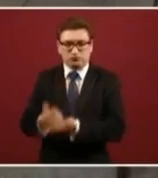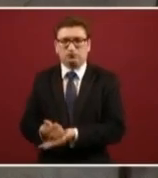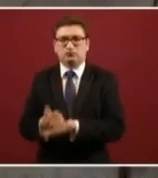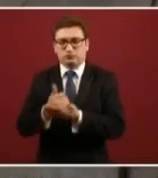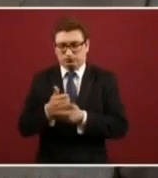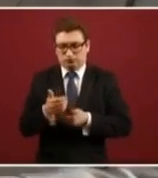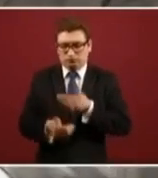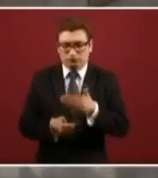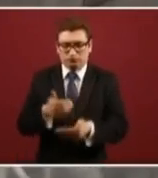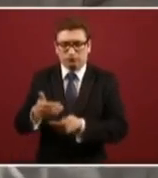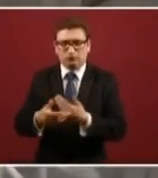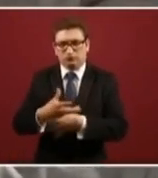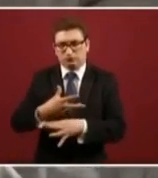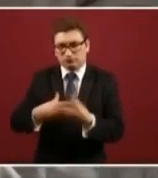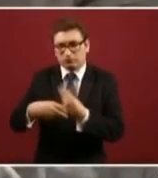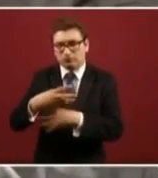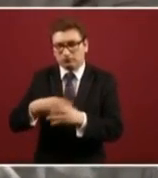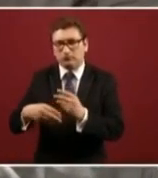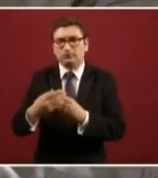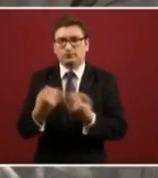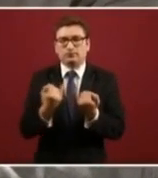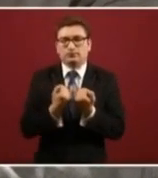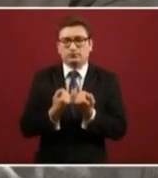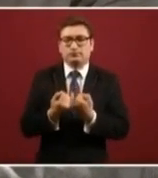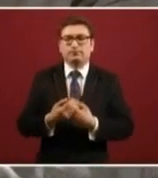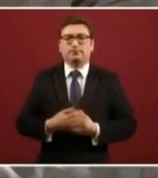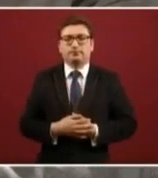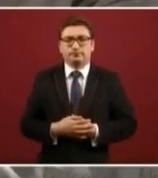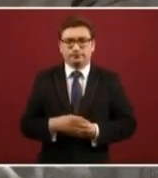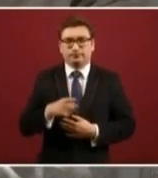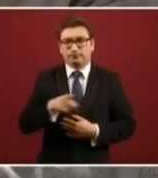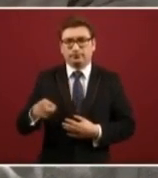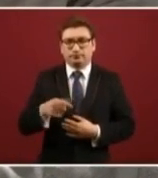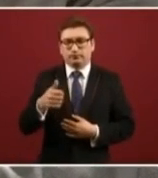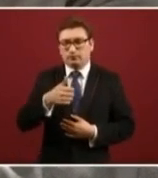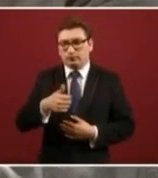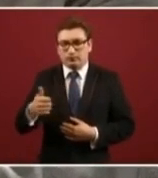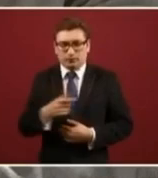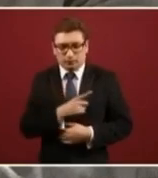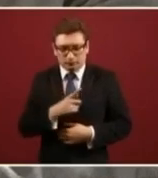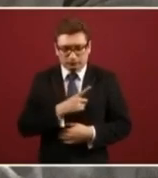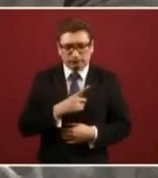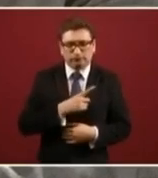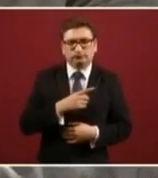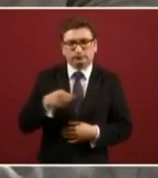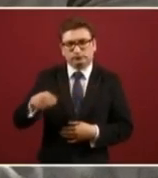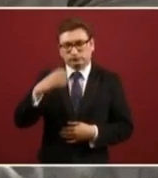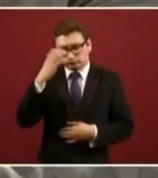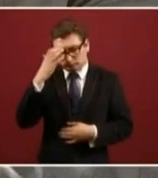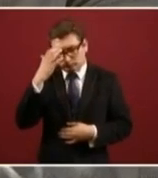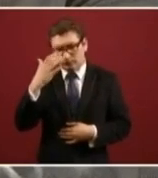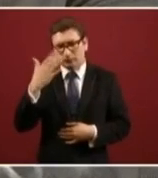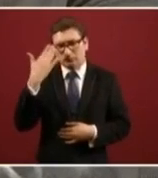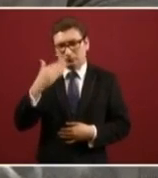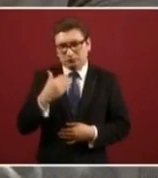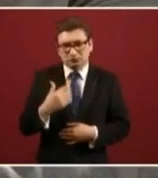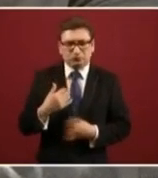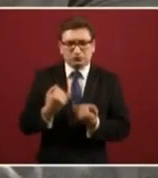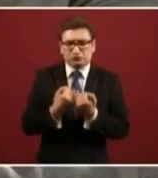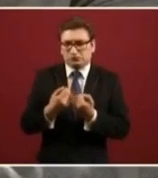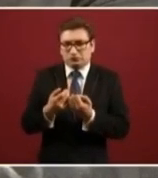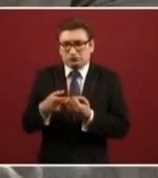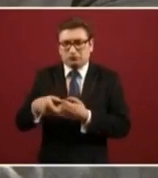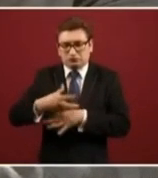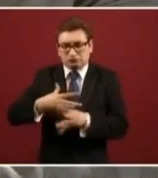este ciclo, sino también garantizar la autosuficiencia alimentaria sustentada en el conocimiento. Y esto pues tiene